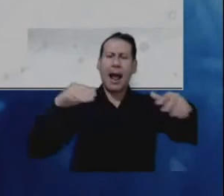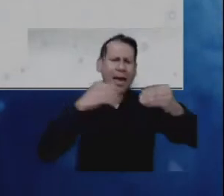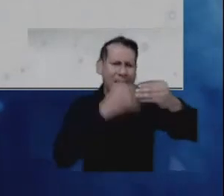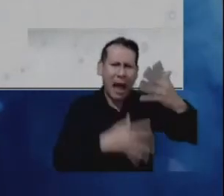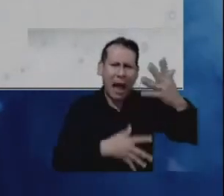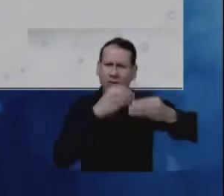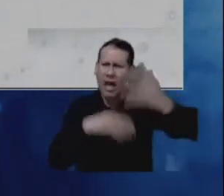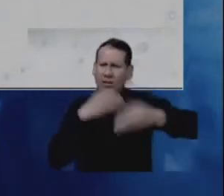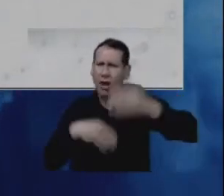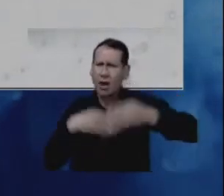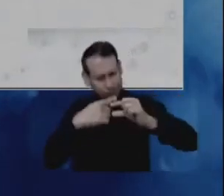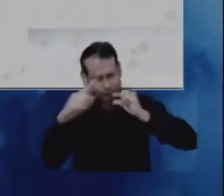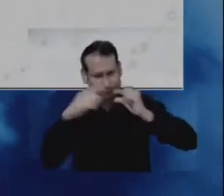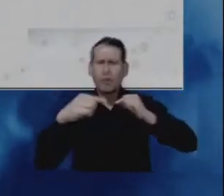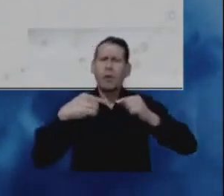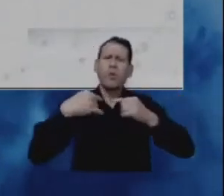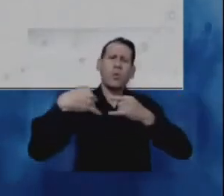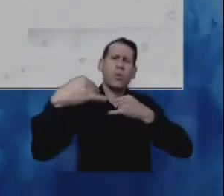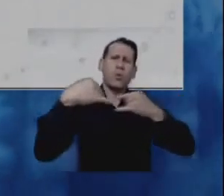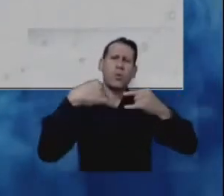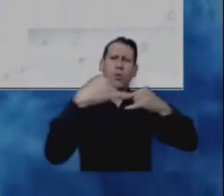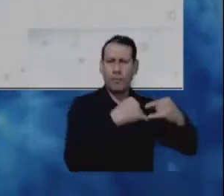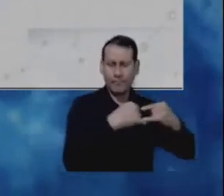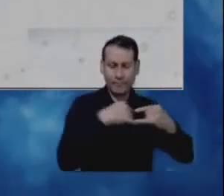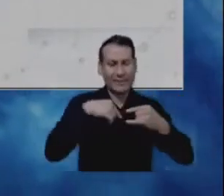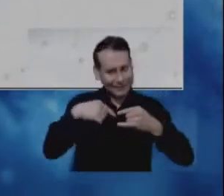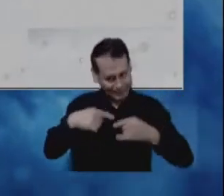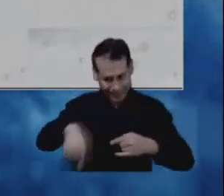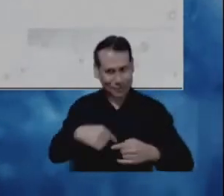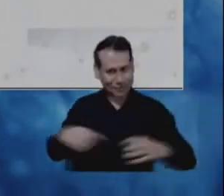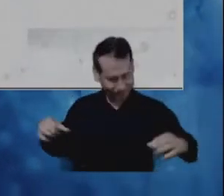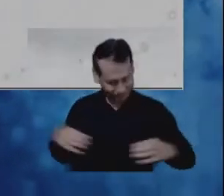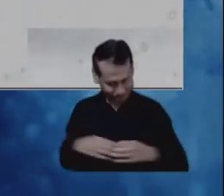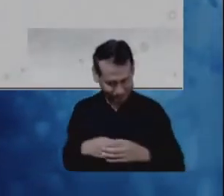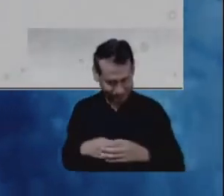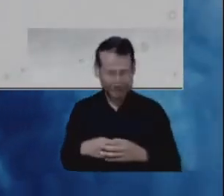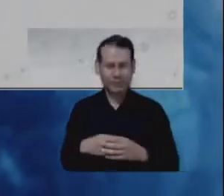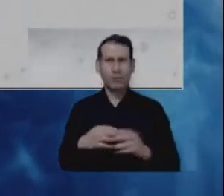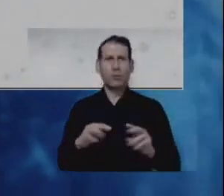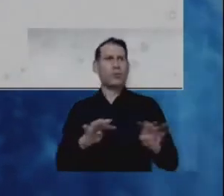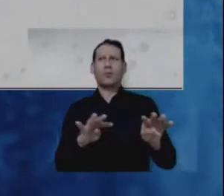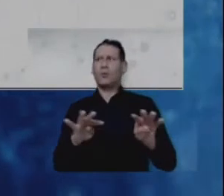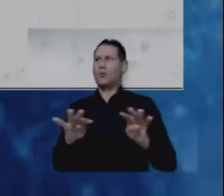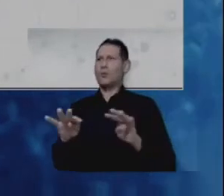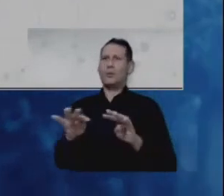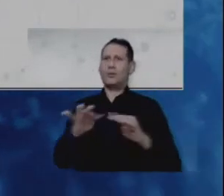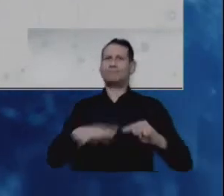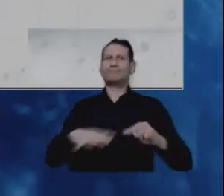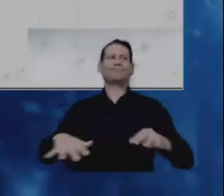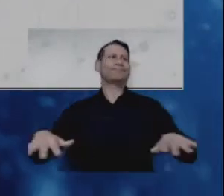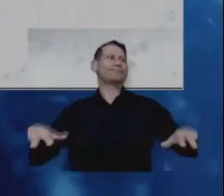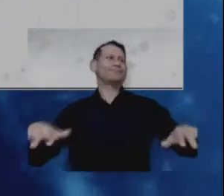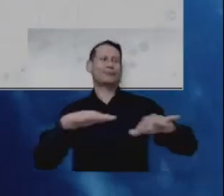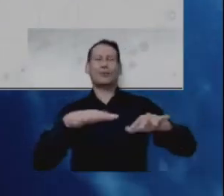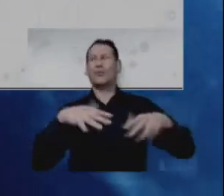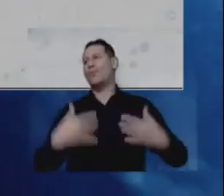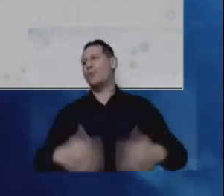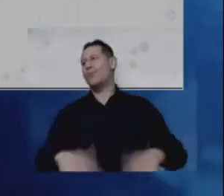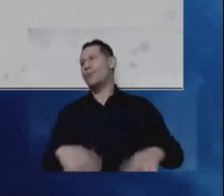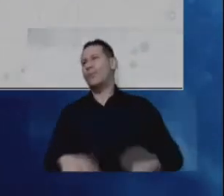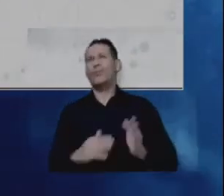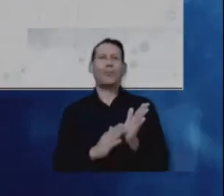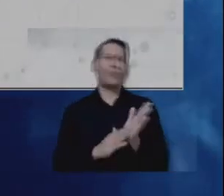digamos que nosotros desde el centro vemos este espacio de panel fantástico, maravilloso, alineado completamente con nuestras